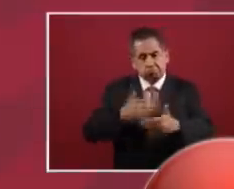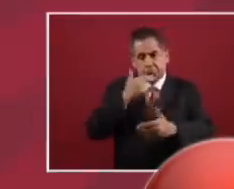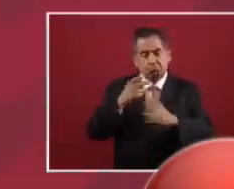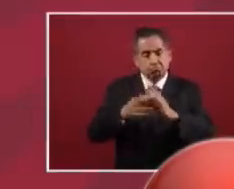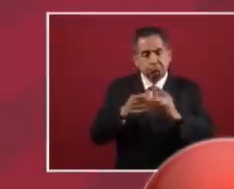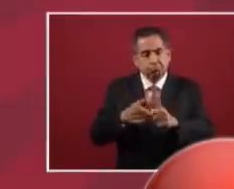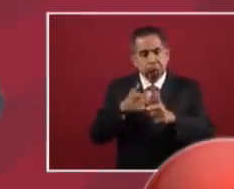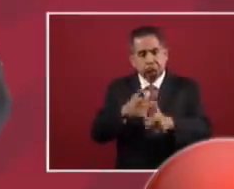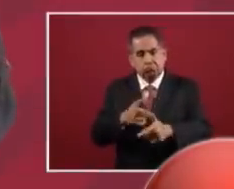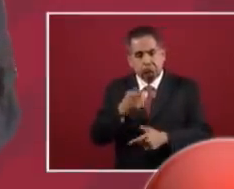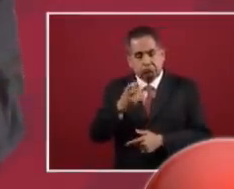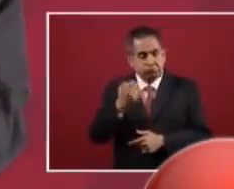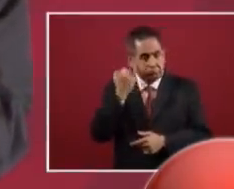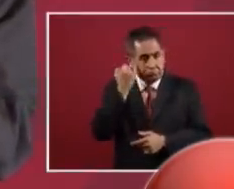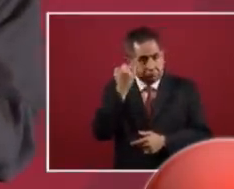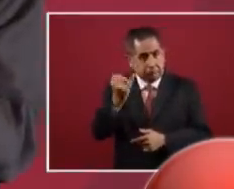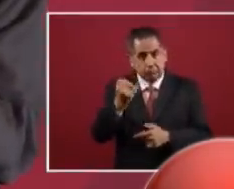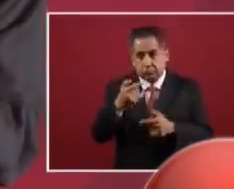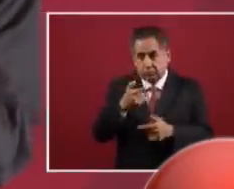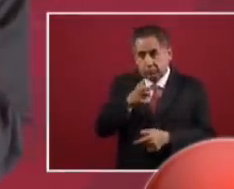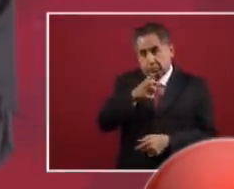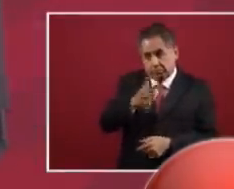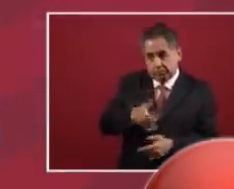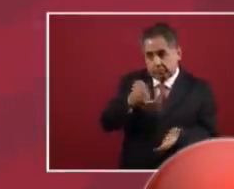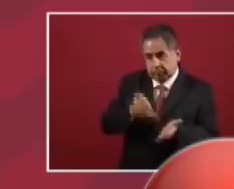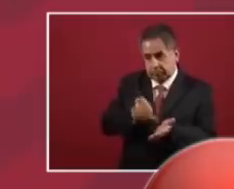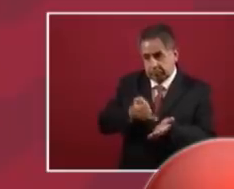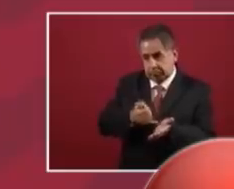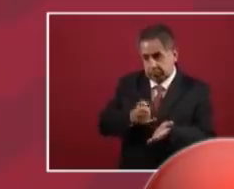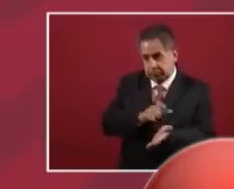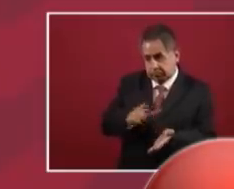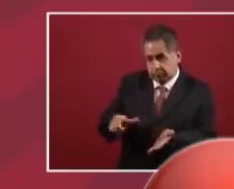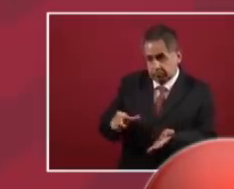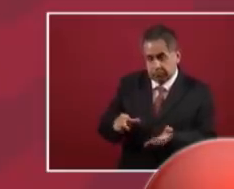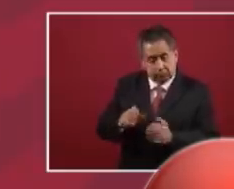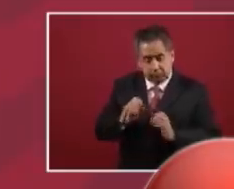en este propósito porque